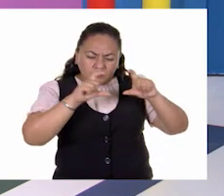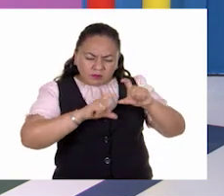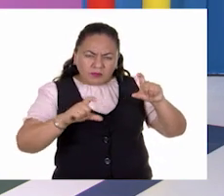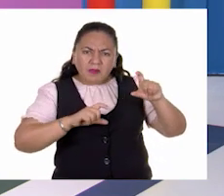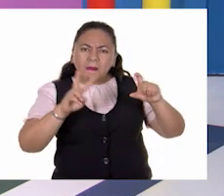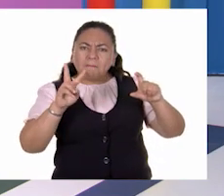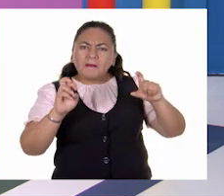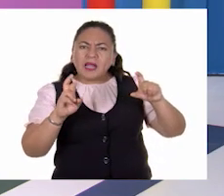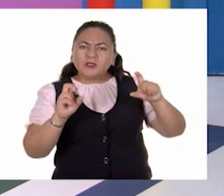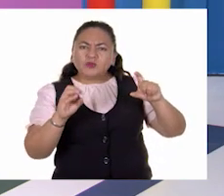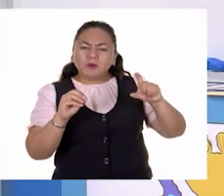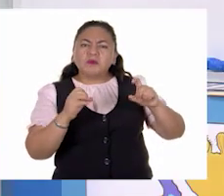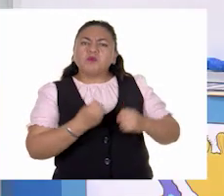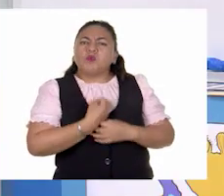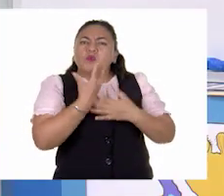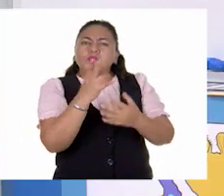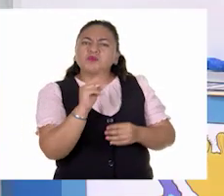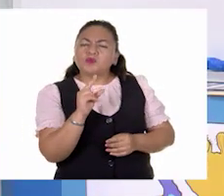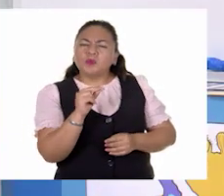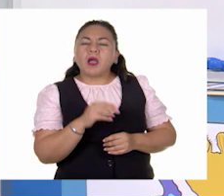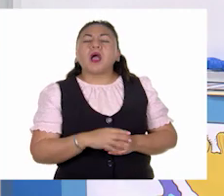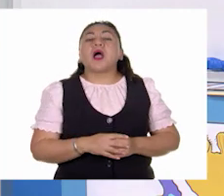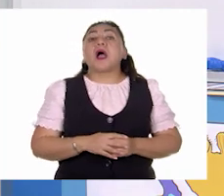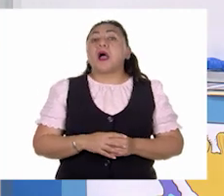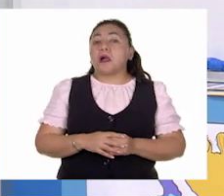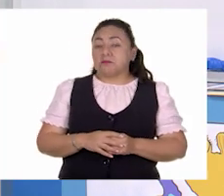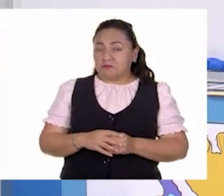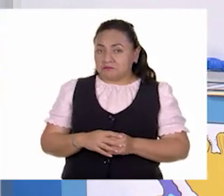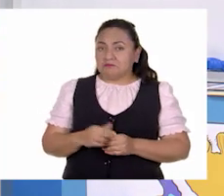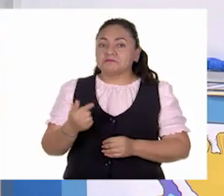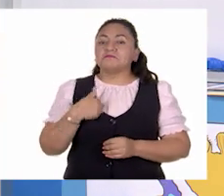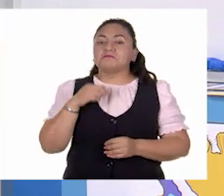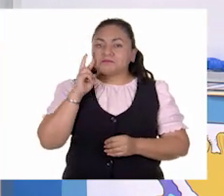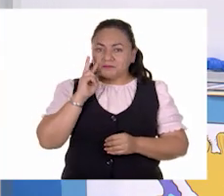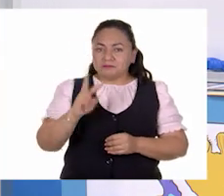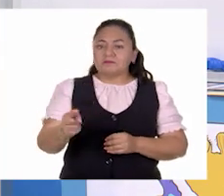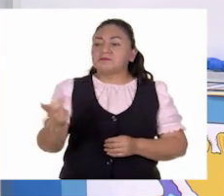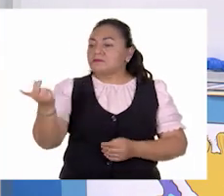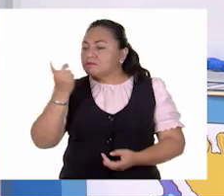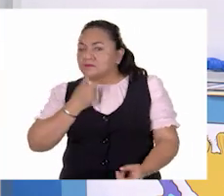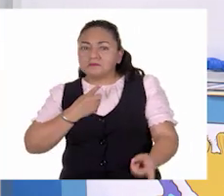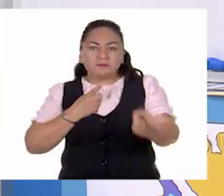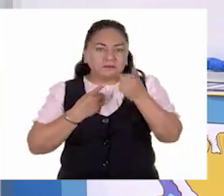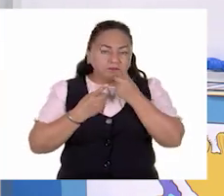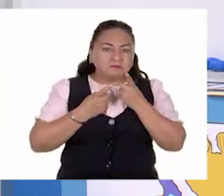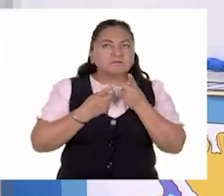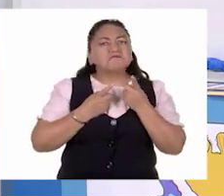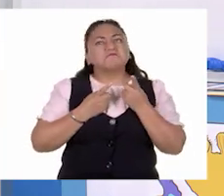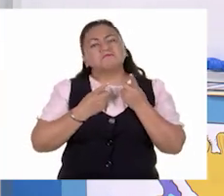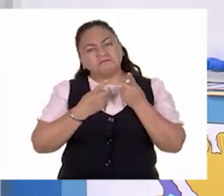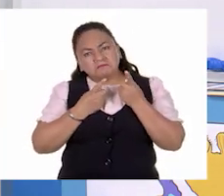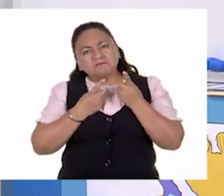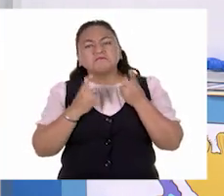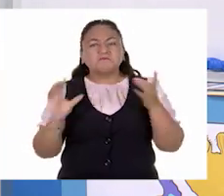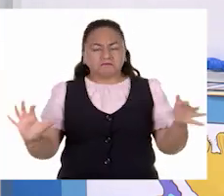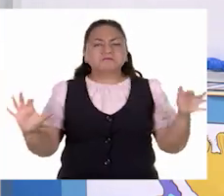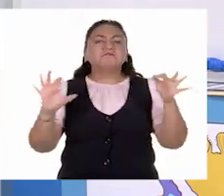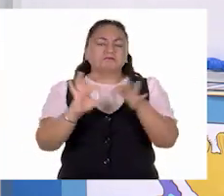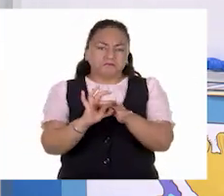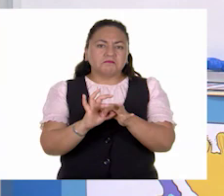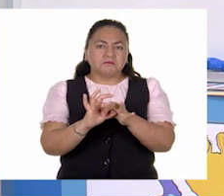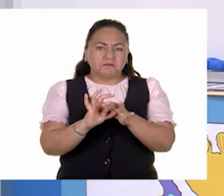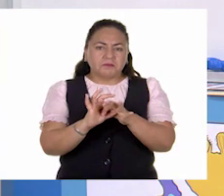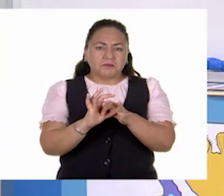poema. Me parecen muy buenos sus comentarios y creo que ambos tienen relación a fin de